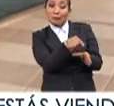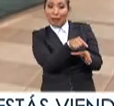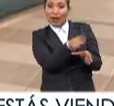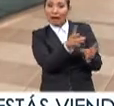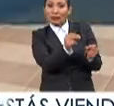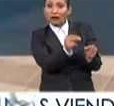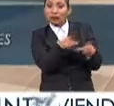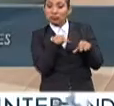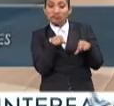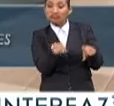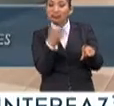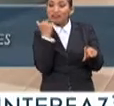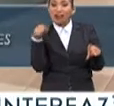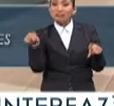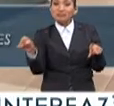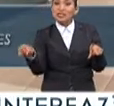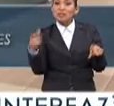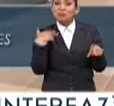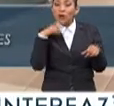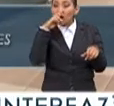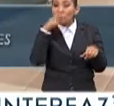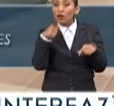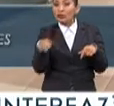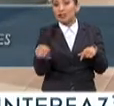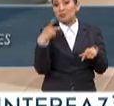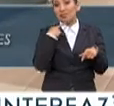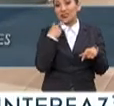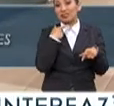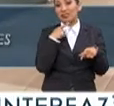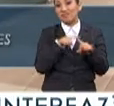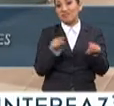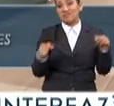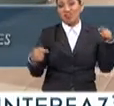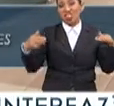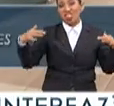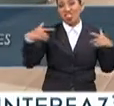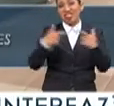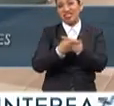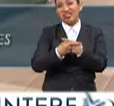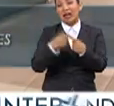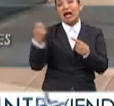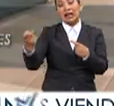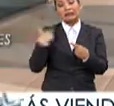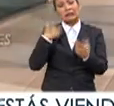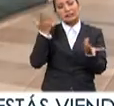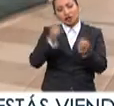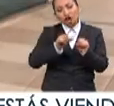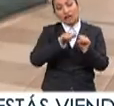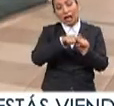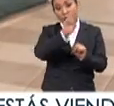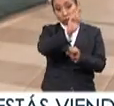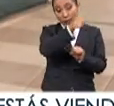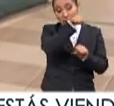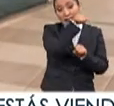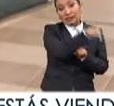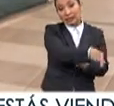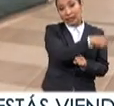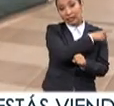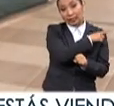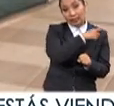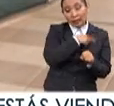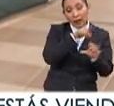no va en paralelo a las responsabilidades políticas y ese es otro reto que socialmente desde las universidades